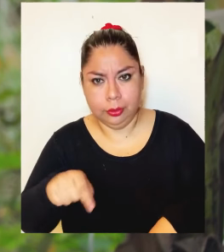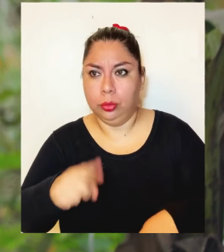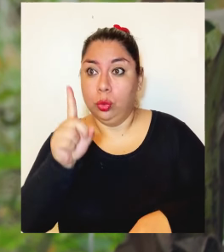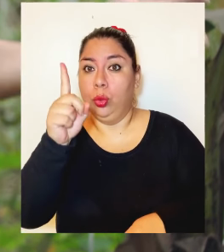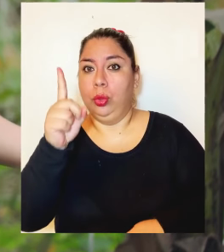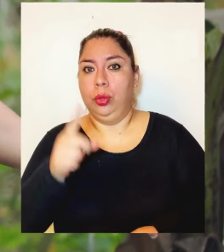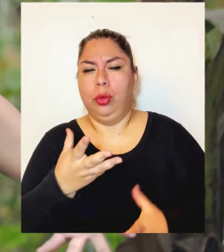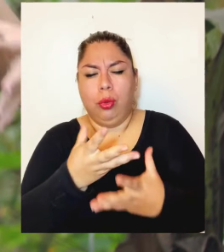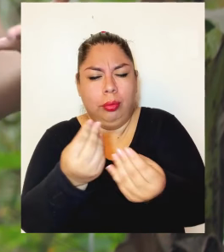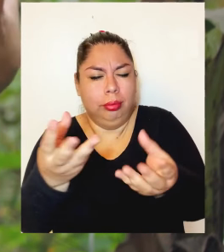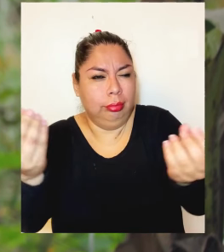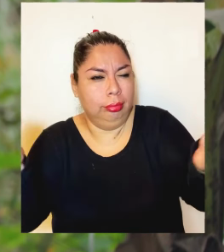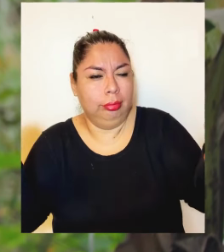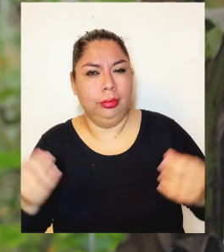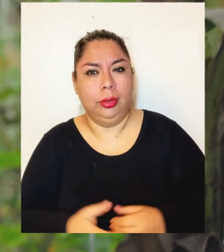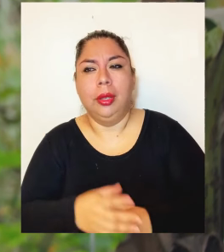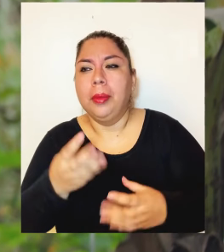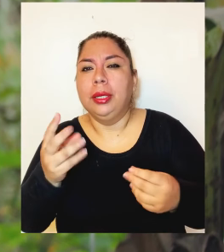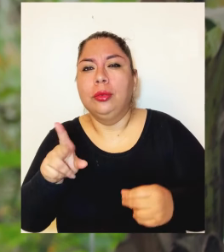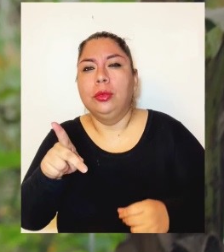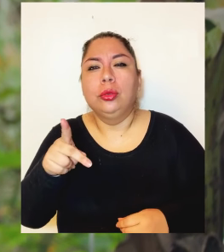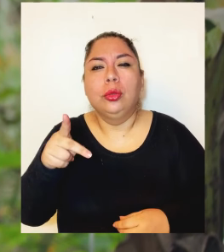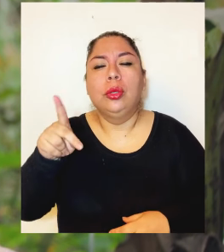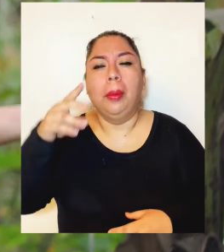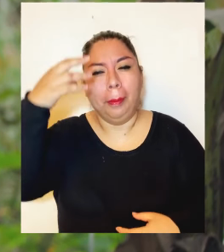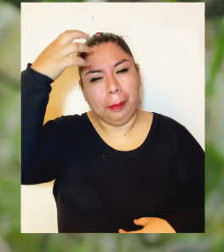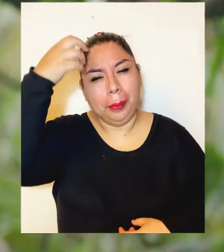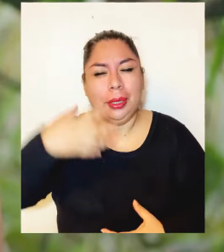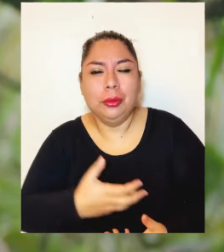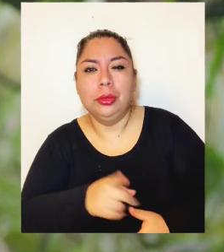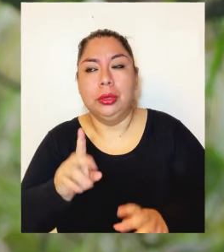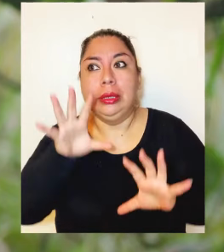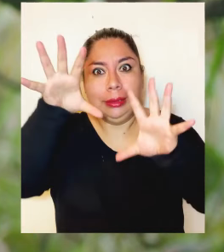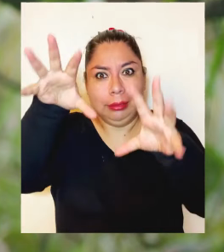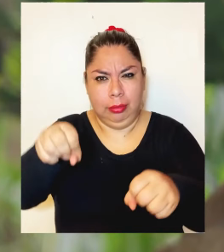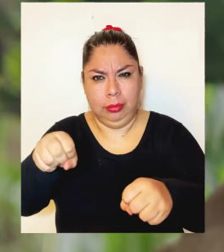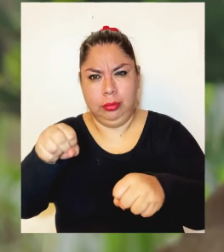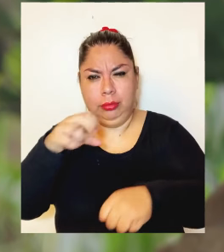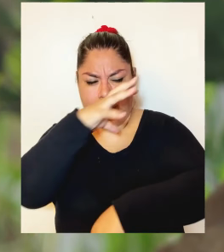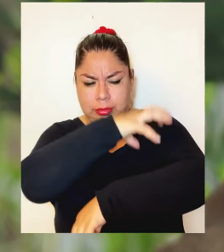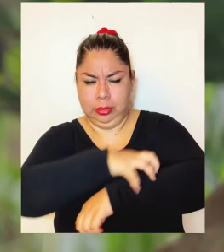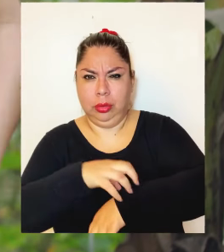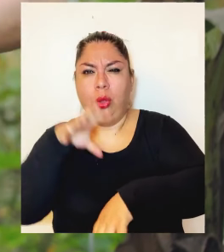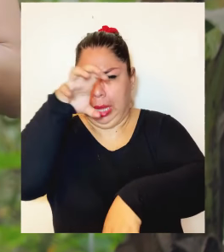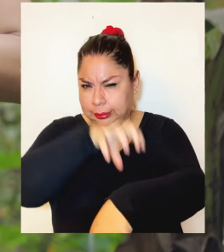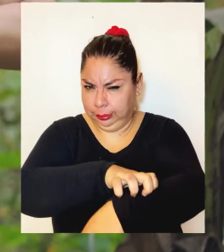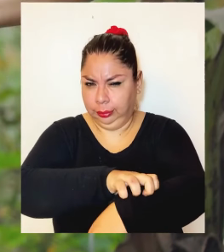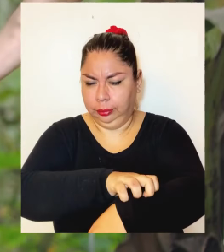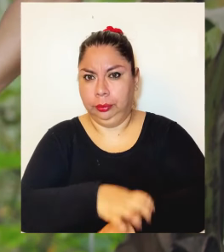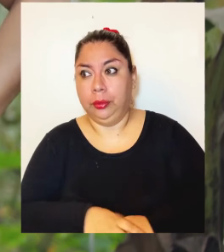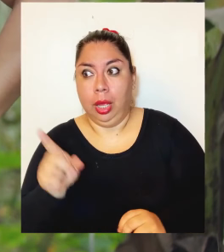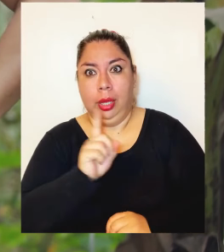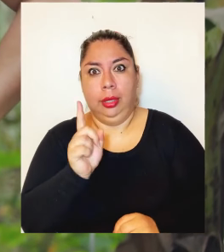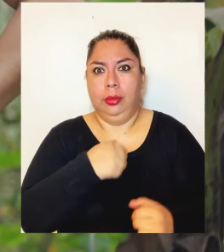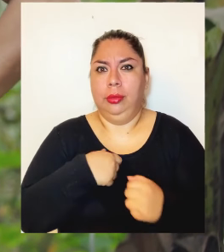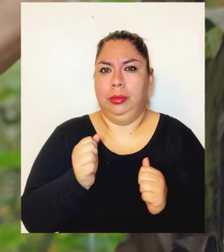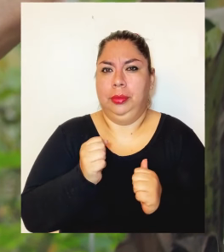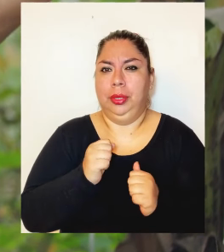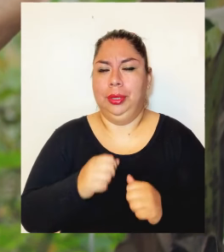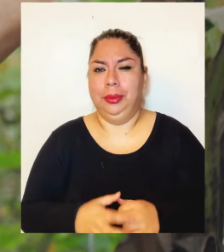un montón! Parecen como unos peluchitos, pero en eso, ¡Sam! ¿Te arañan o te muerden? ¡Ay, no,